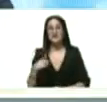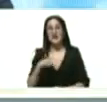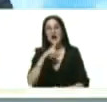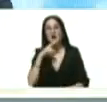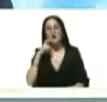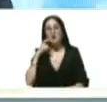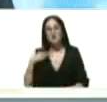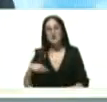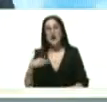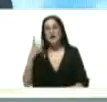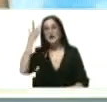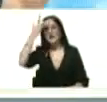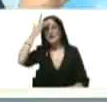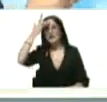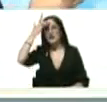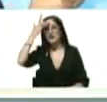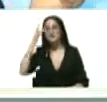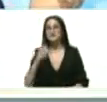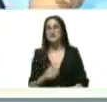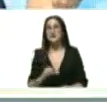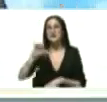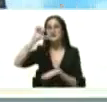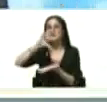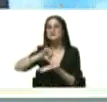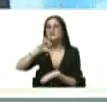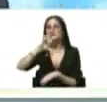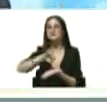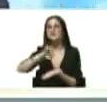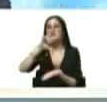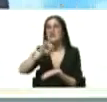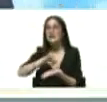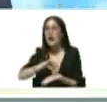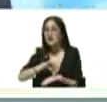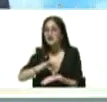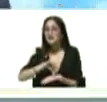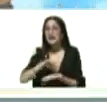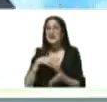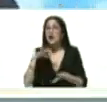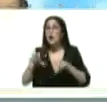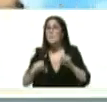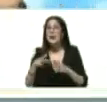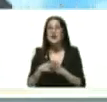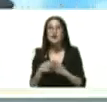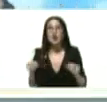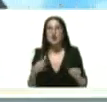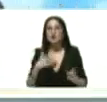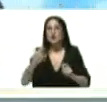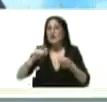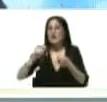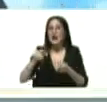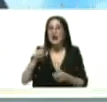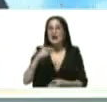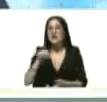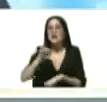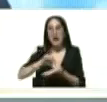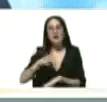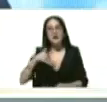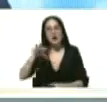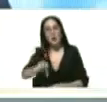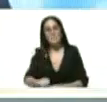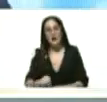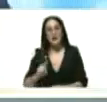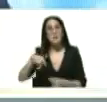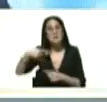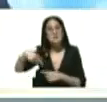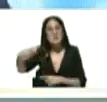India. Irán, Irán nos quiere comprar todo lo que nosotros podamos venderle, todo. En los